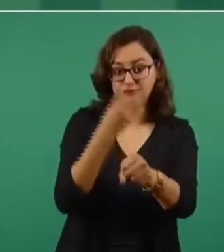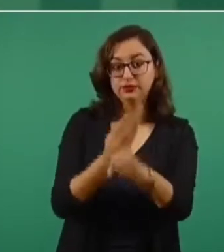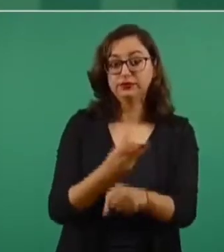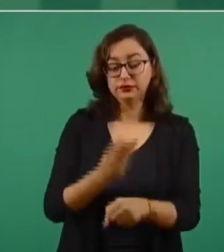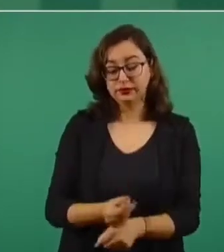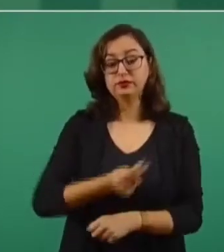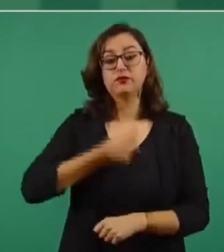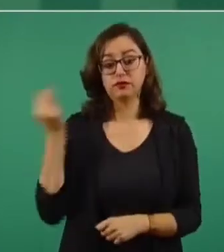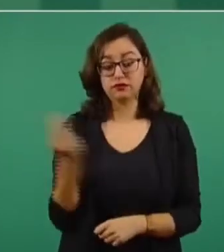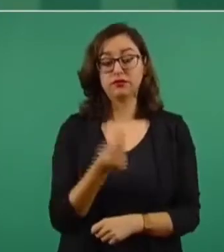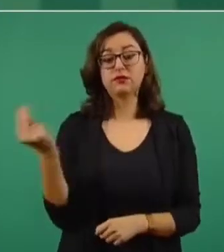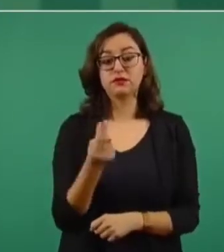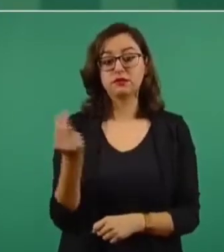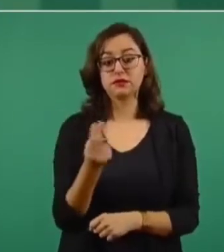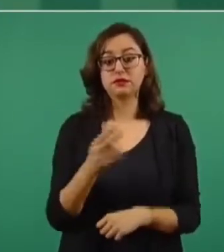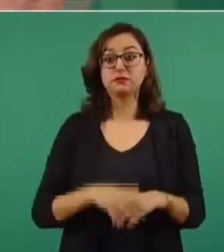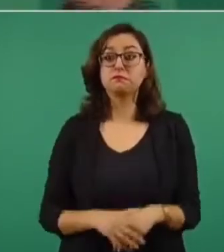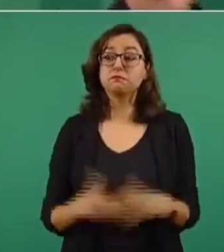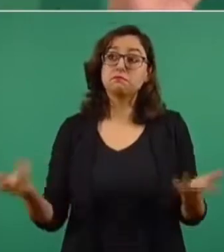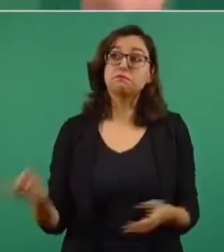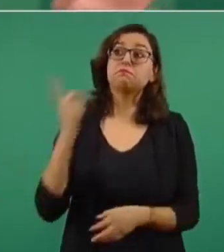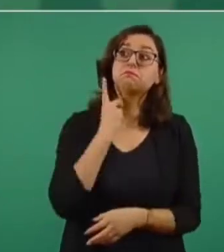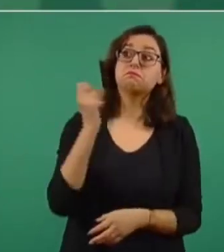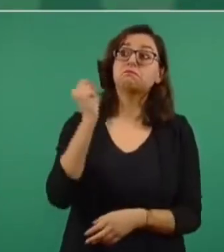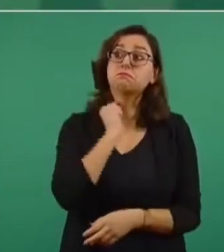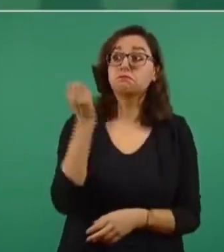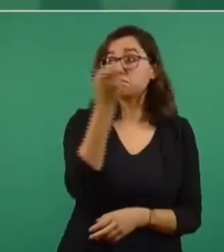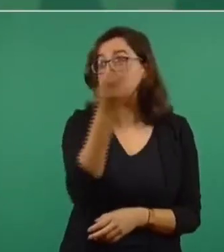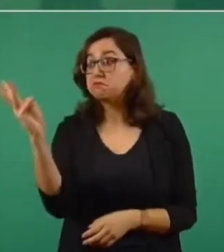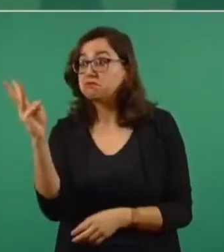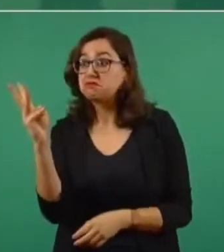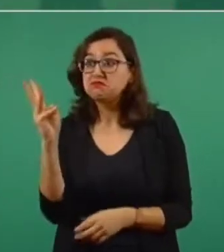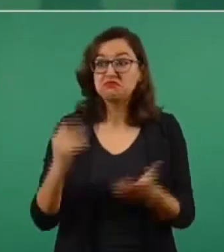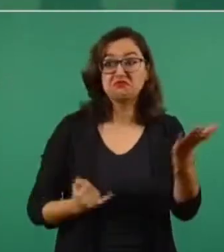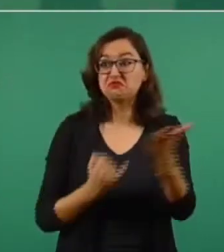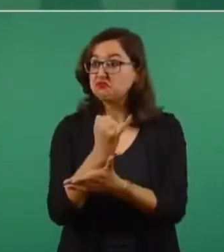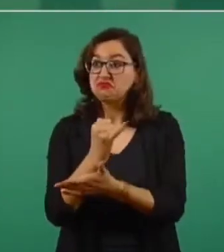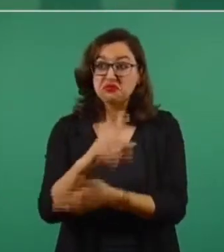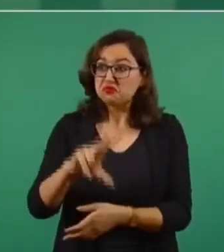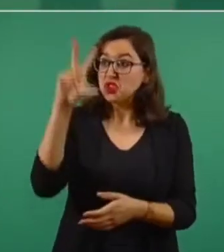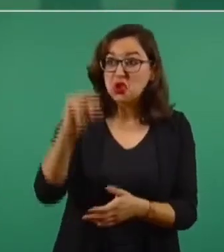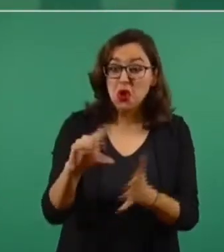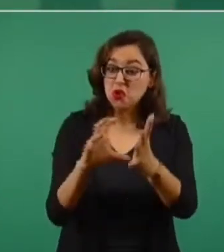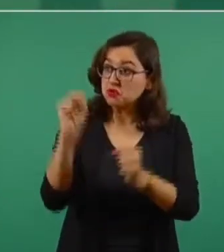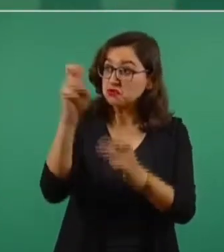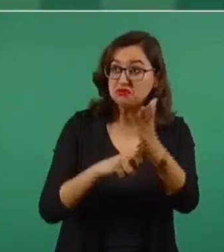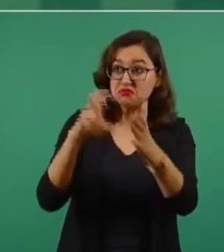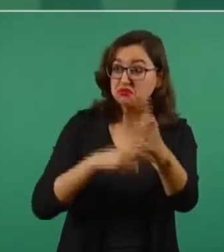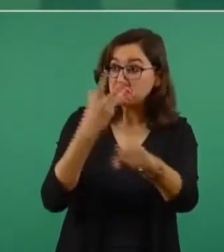Si los legisladores dicen que no, yo ya cumplí.